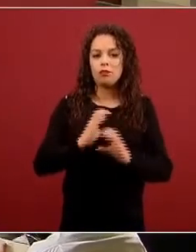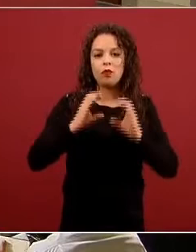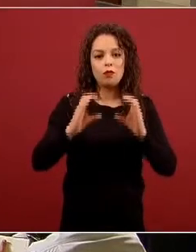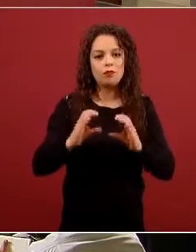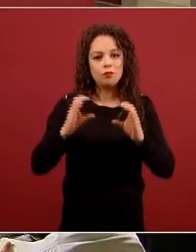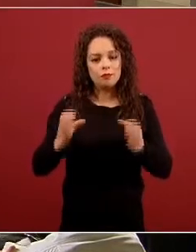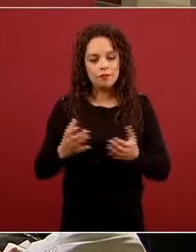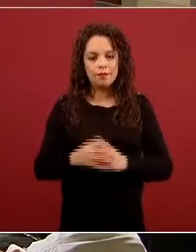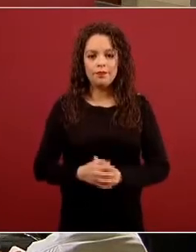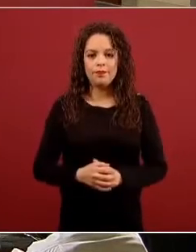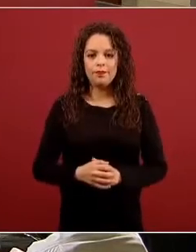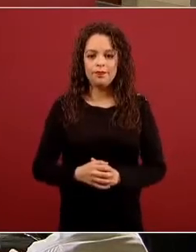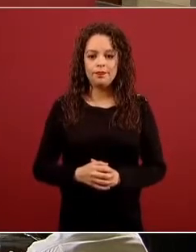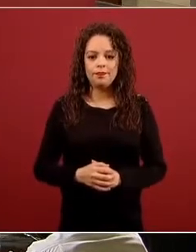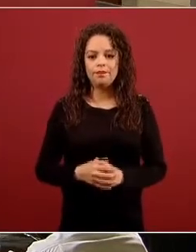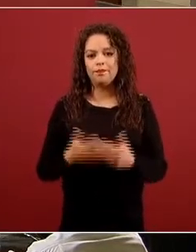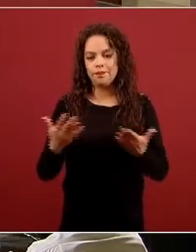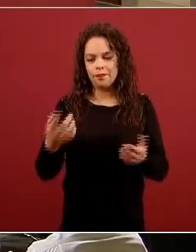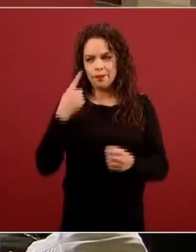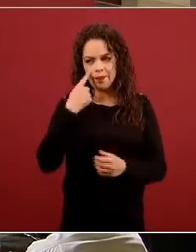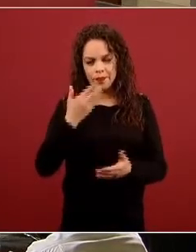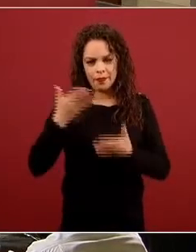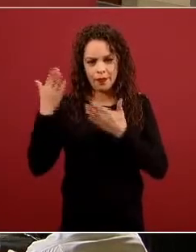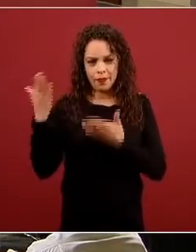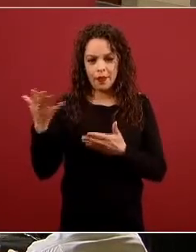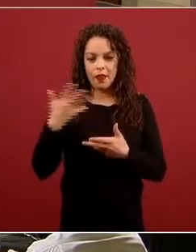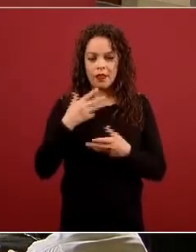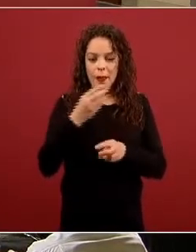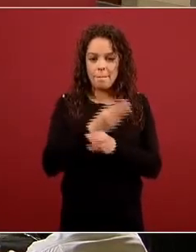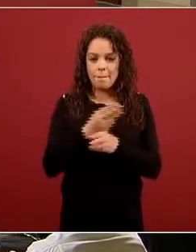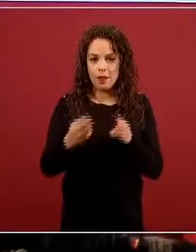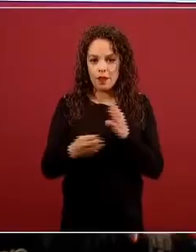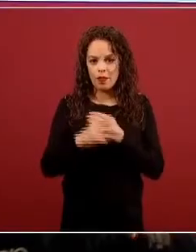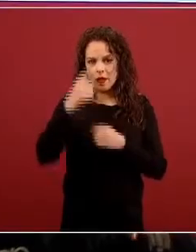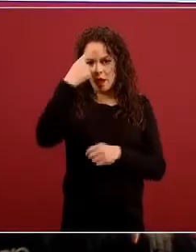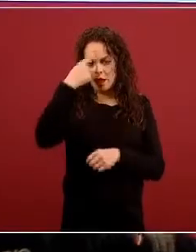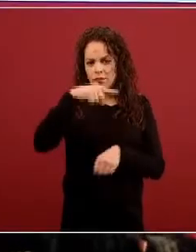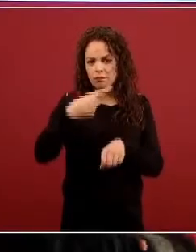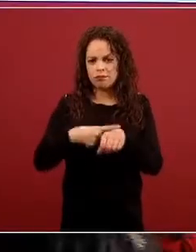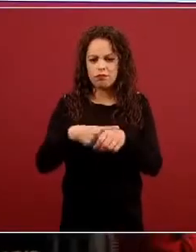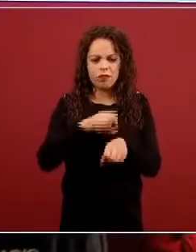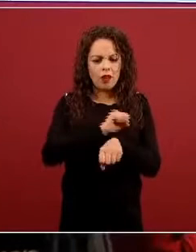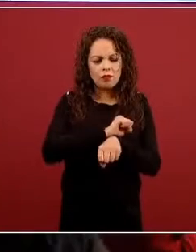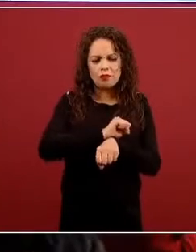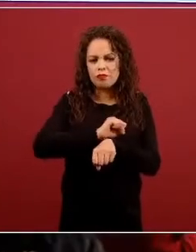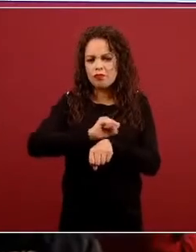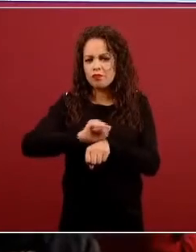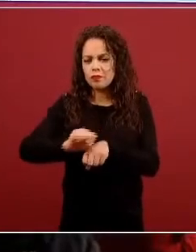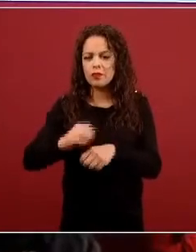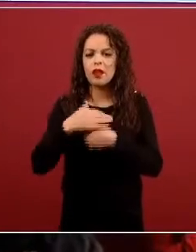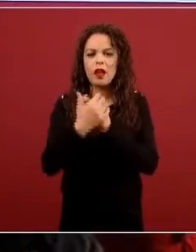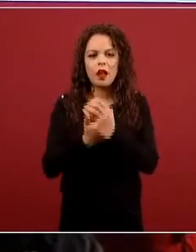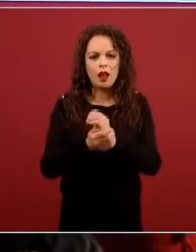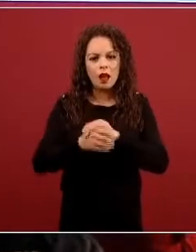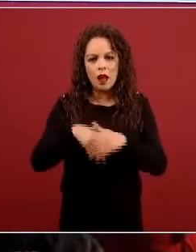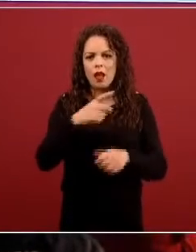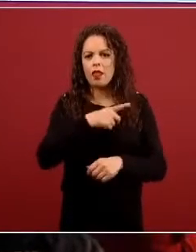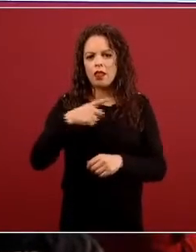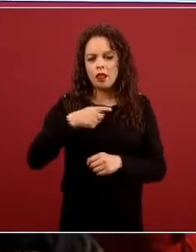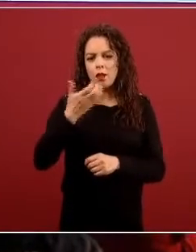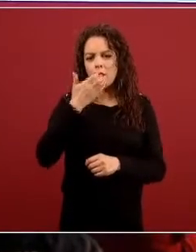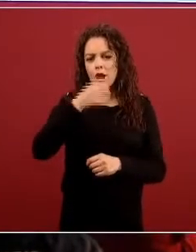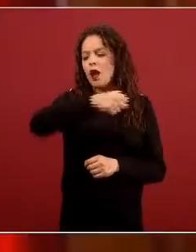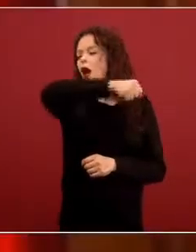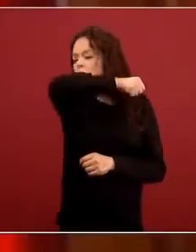con materiales para fase 1, tranquilos, simples, lávate las manos, estornudo de etiqueta